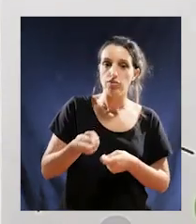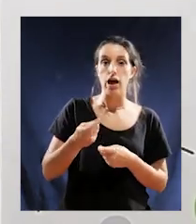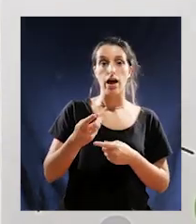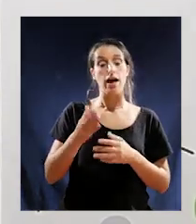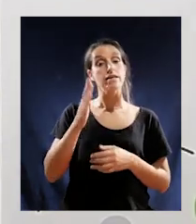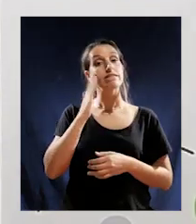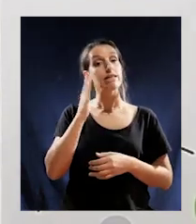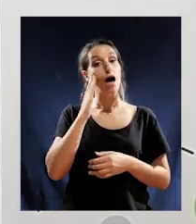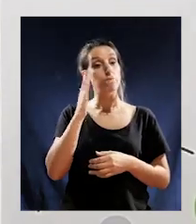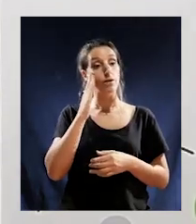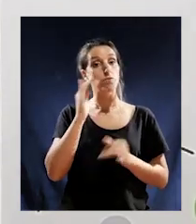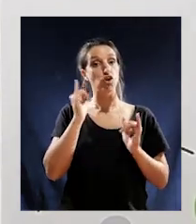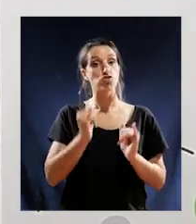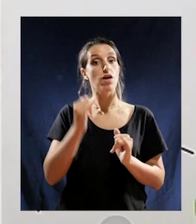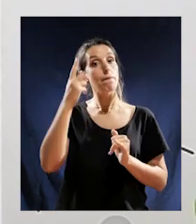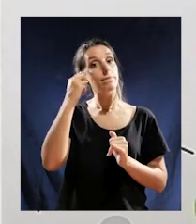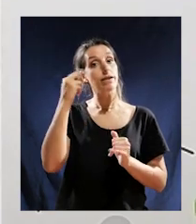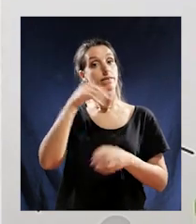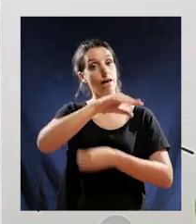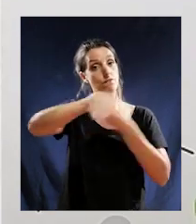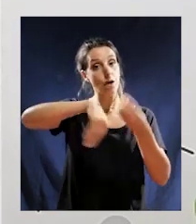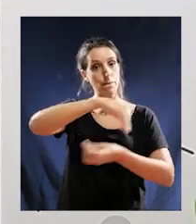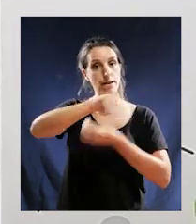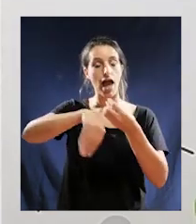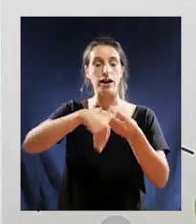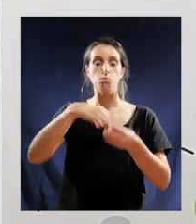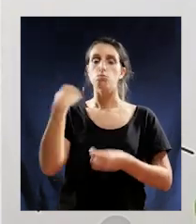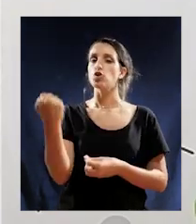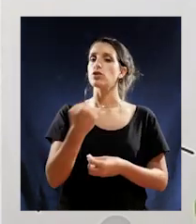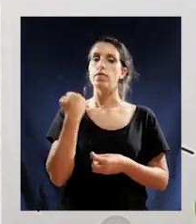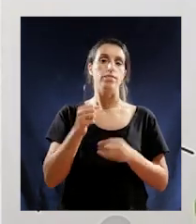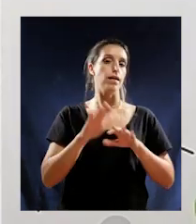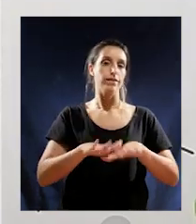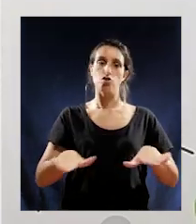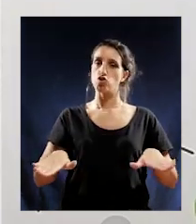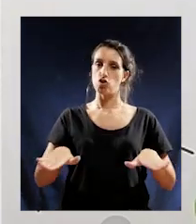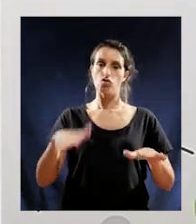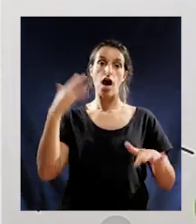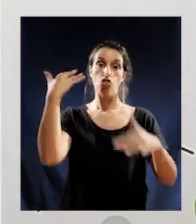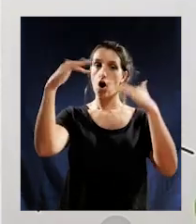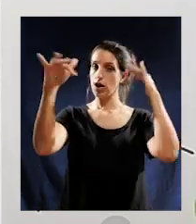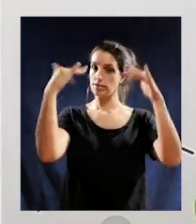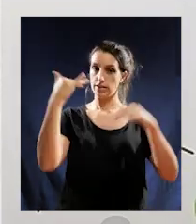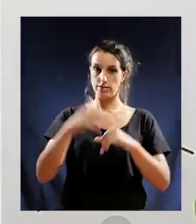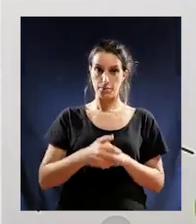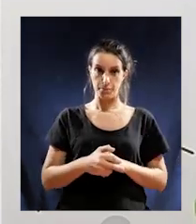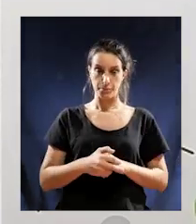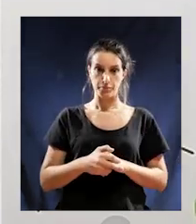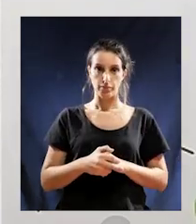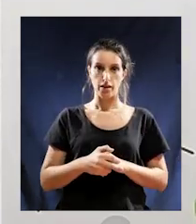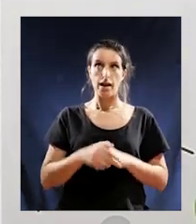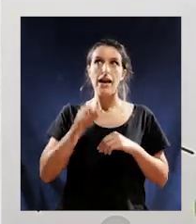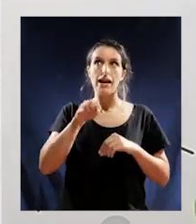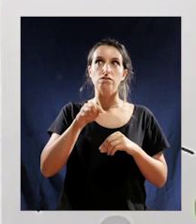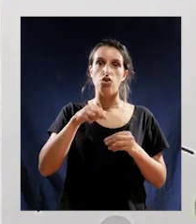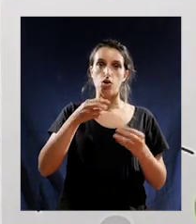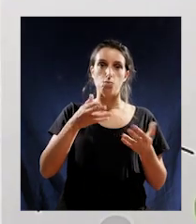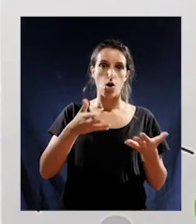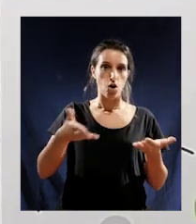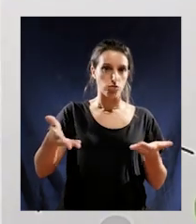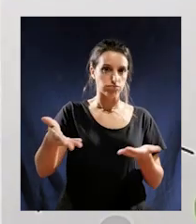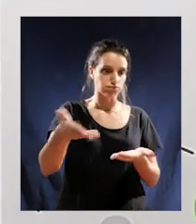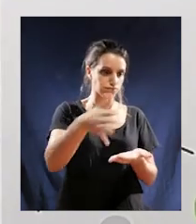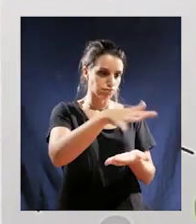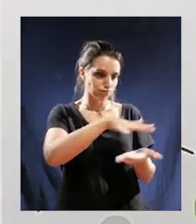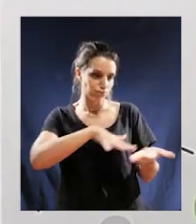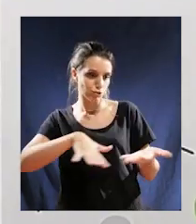experiencia familiar es una experiencia crucial para los niños y para los adolescentes esa escena esa escena y esa experiencia de lo